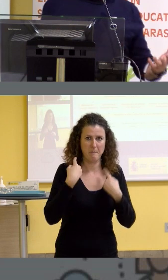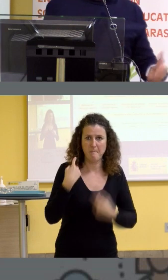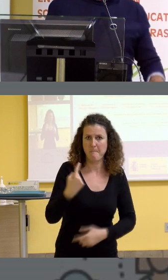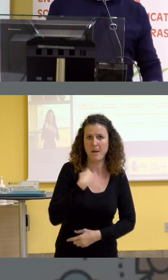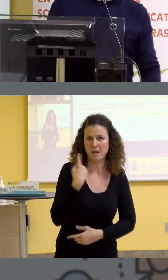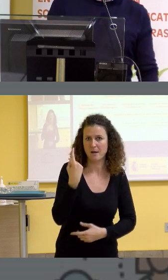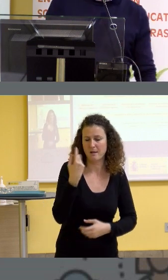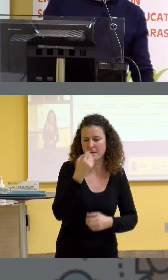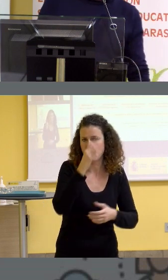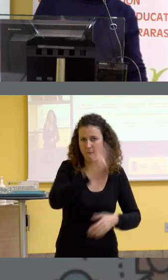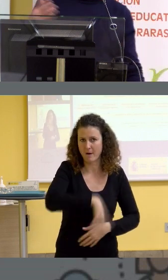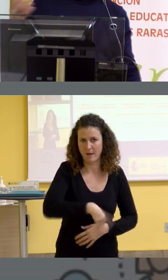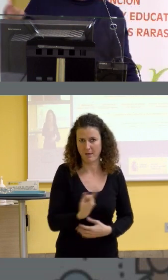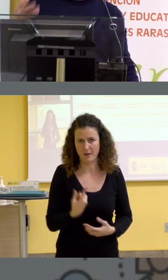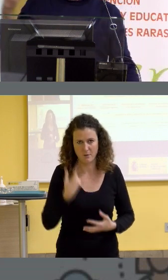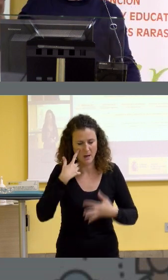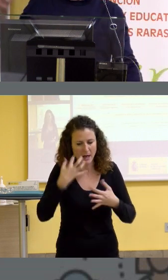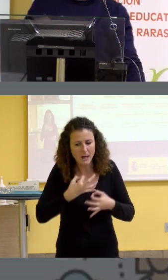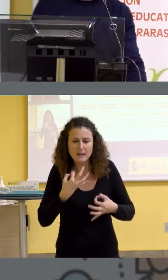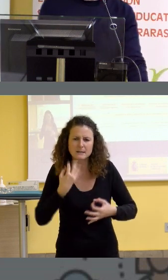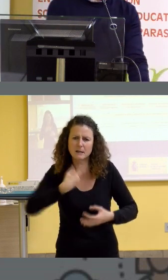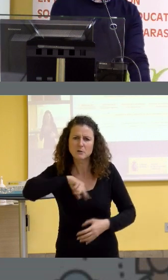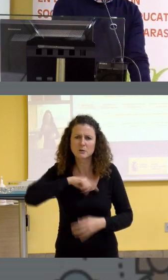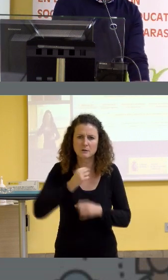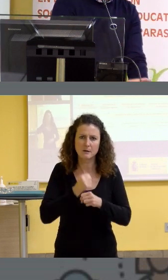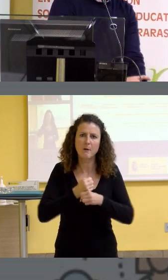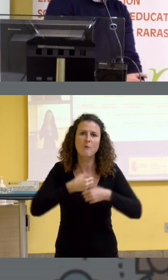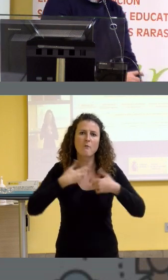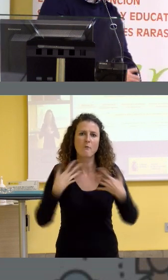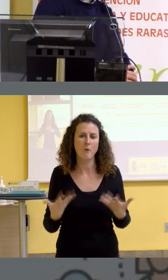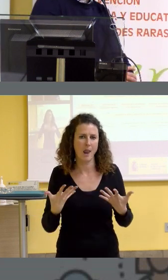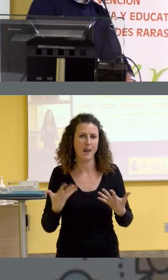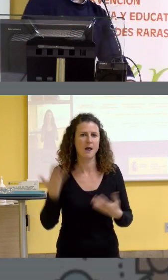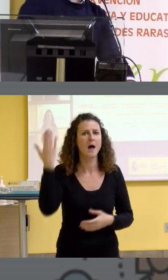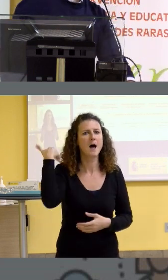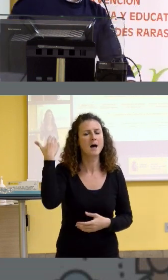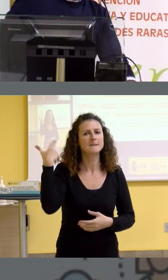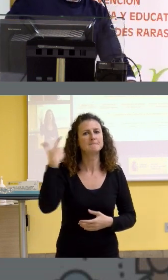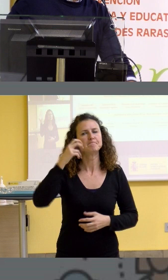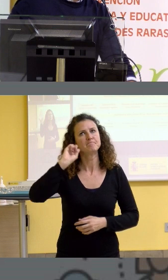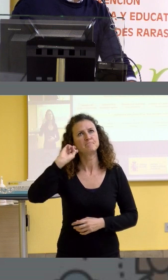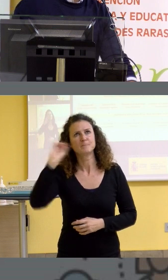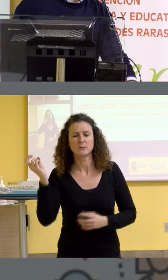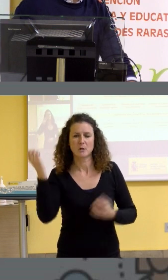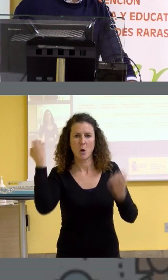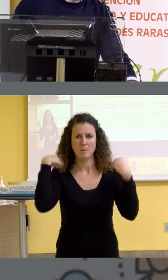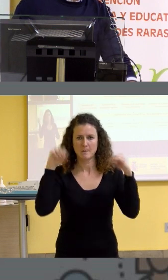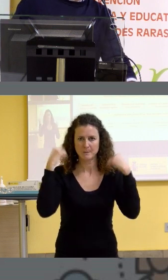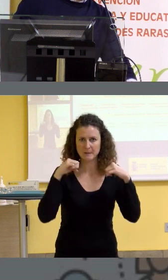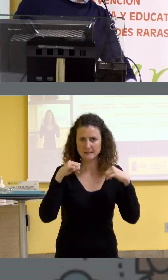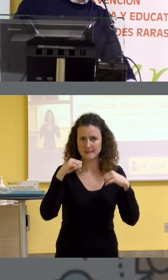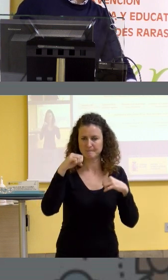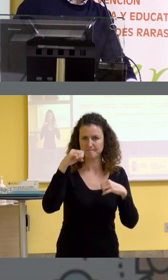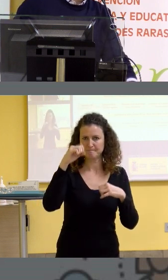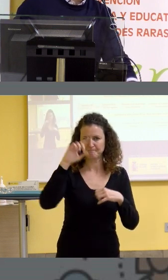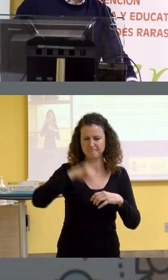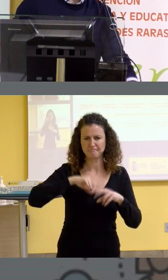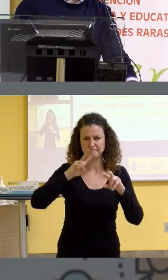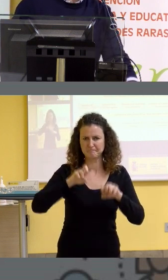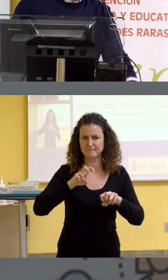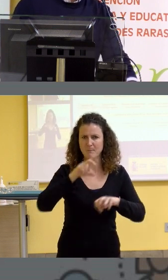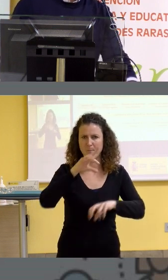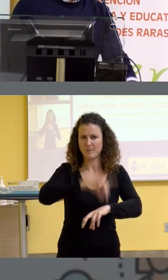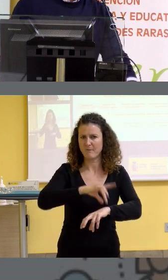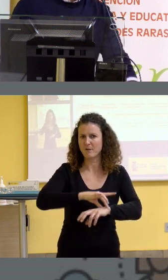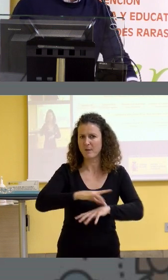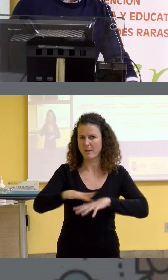ser realistas con lo que trabajamos. Hace también un tiempo, en otro ensayo dedicado a la demencia en una forma genética de enfermedad de